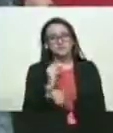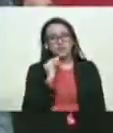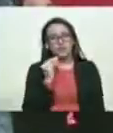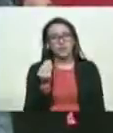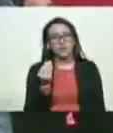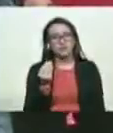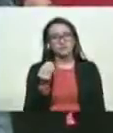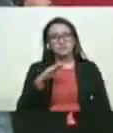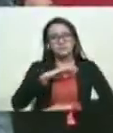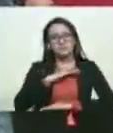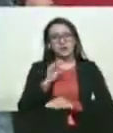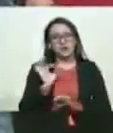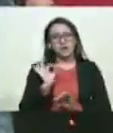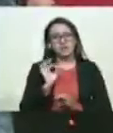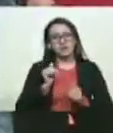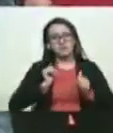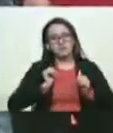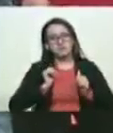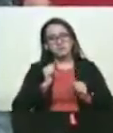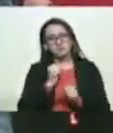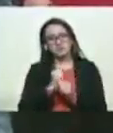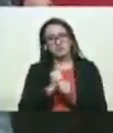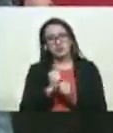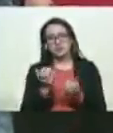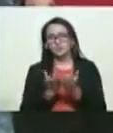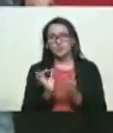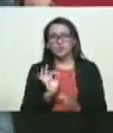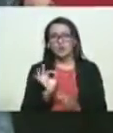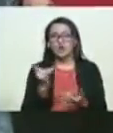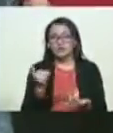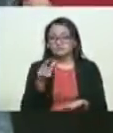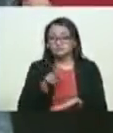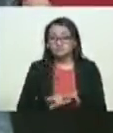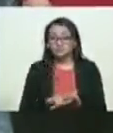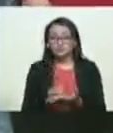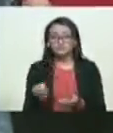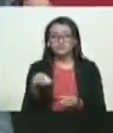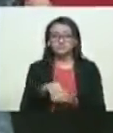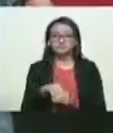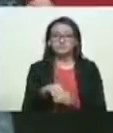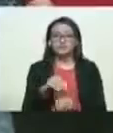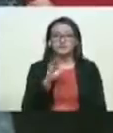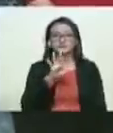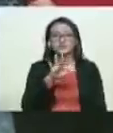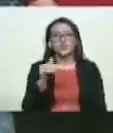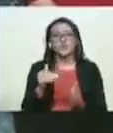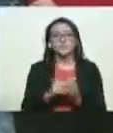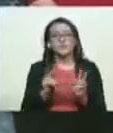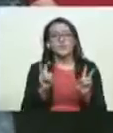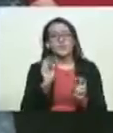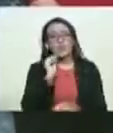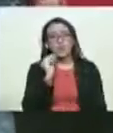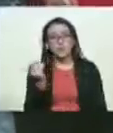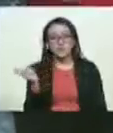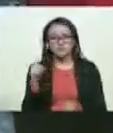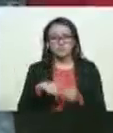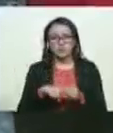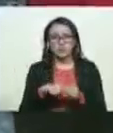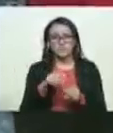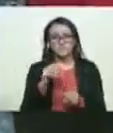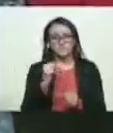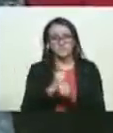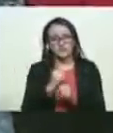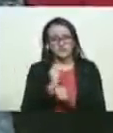estaban trabajando ni estudiando y aprobado los recursos para incorporar 5.000 nuevos jóvenes al plan